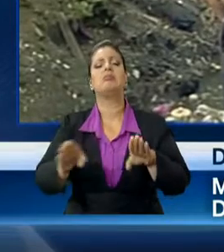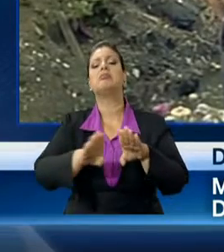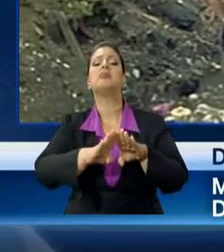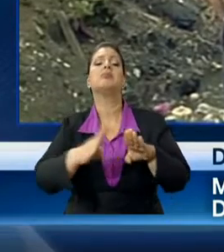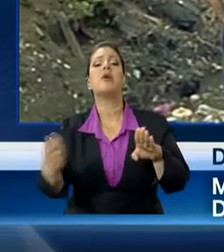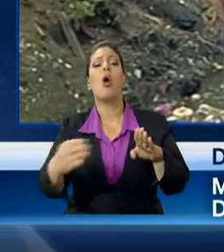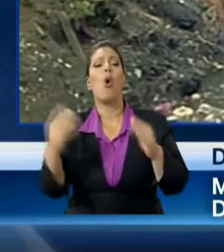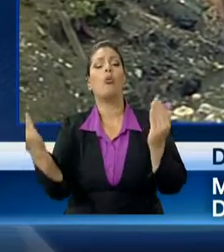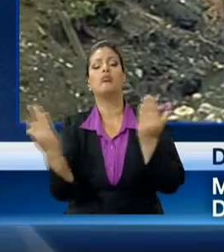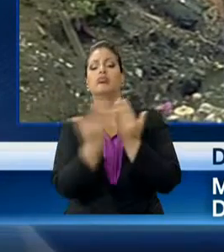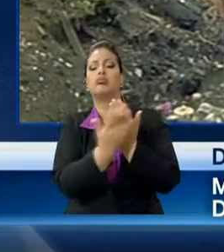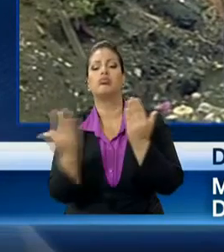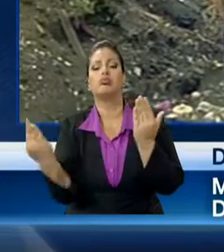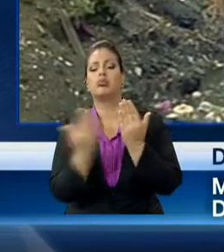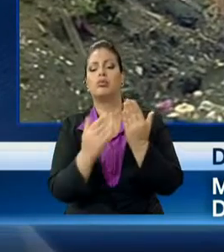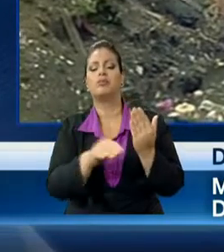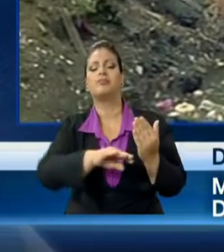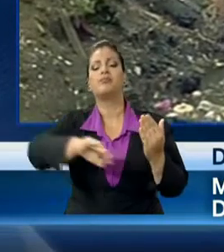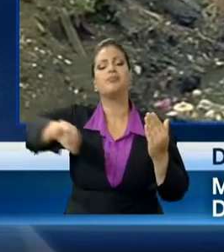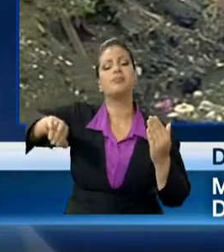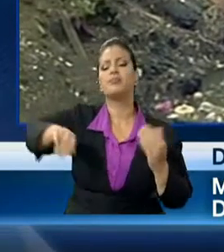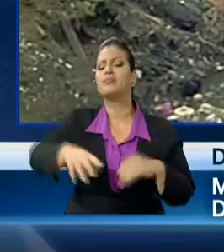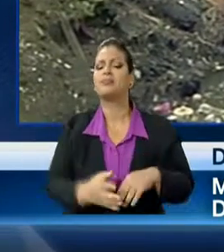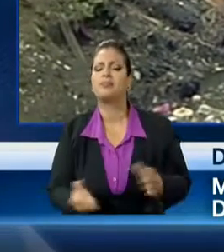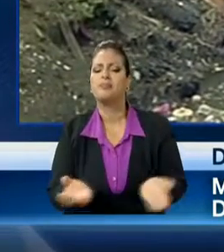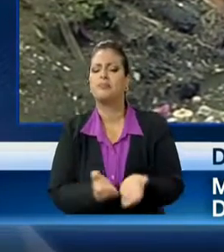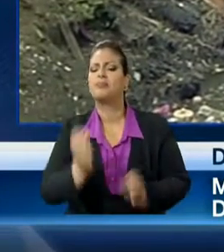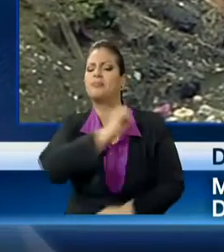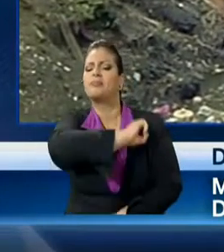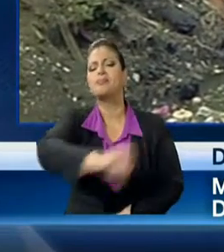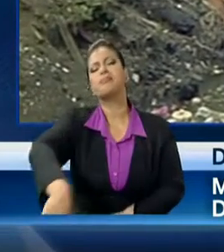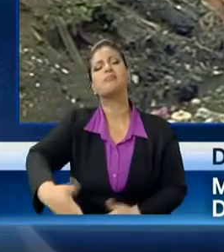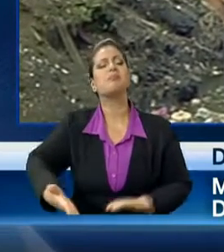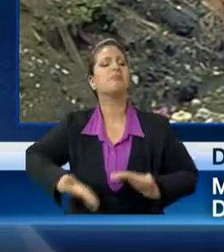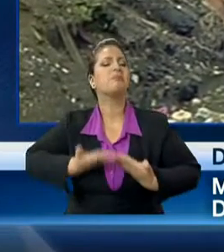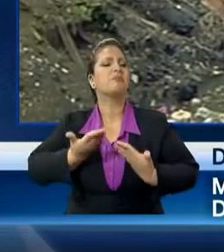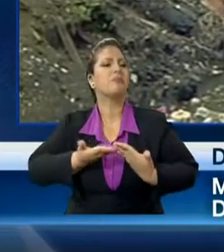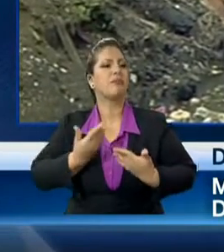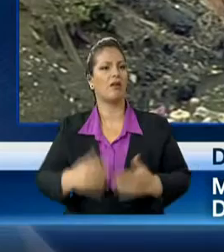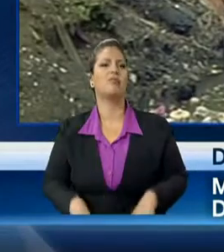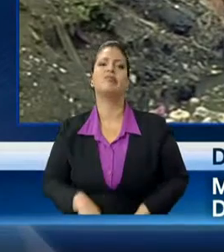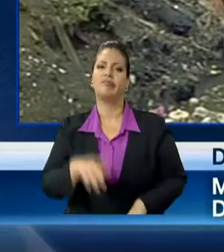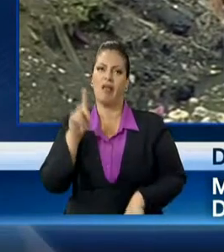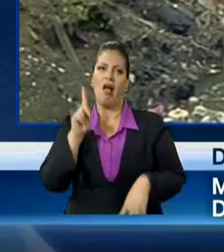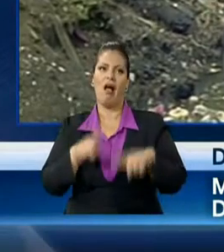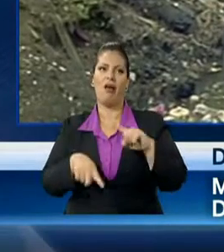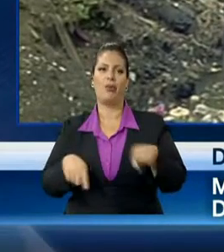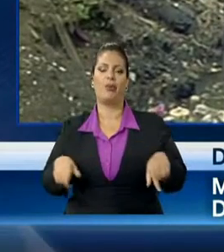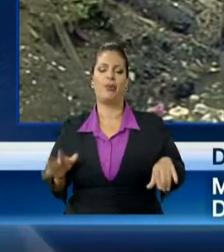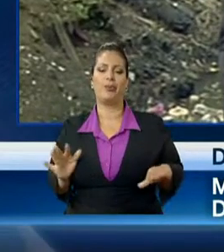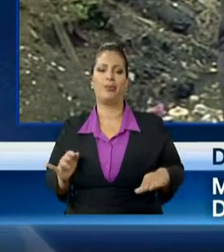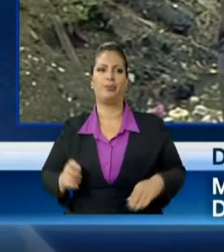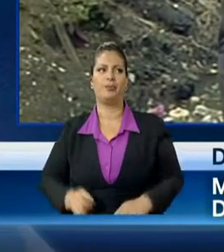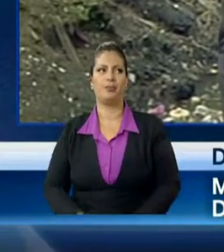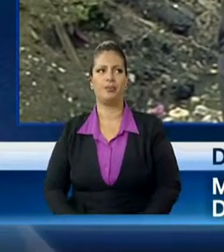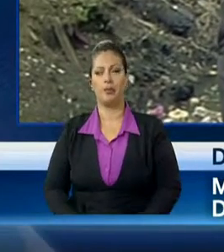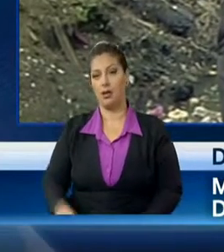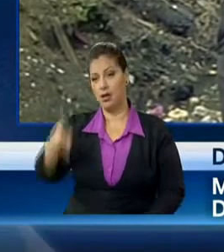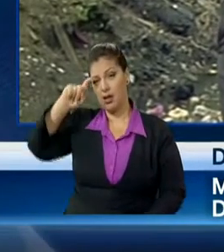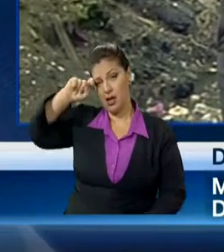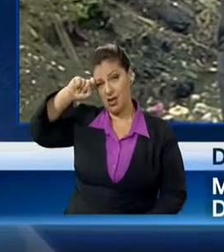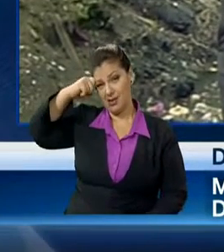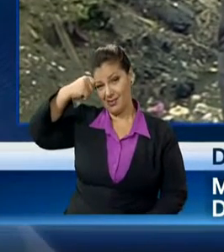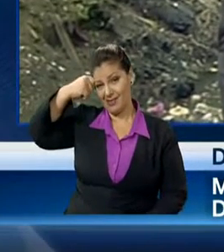No pasan tiempo. Así es, claro. Así parece. Bueno, más adelante recuerda, comunidad. Oye, recuerda tú. Sí. Recuerda tú